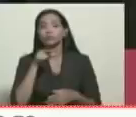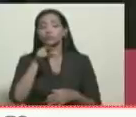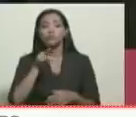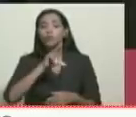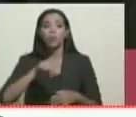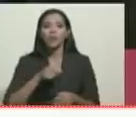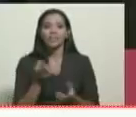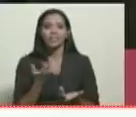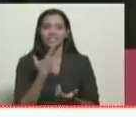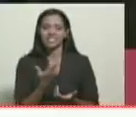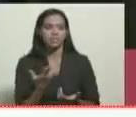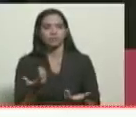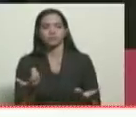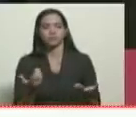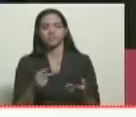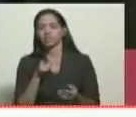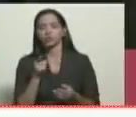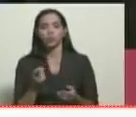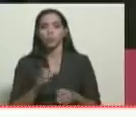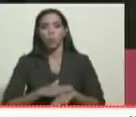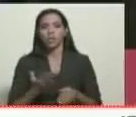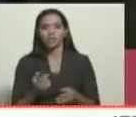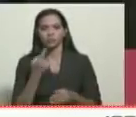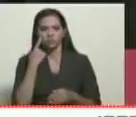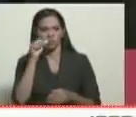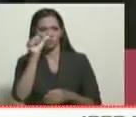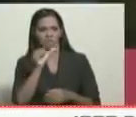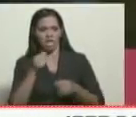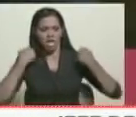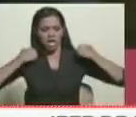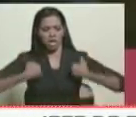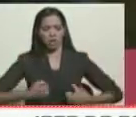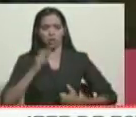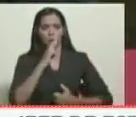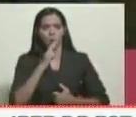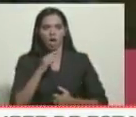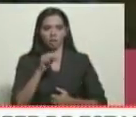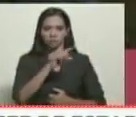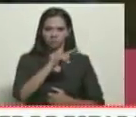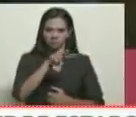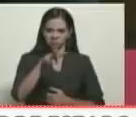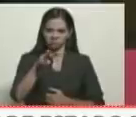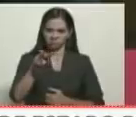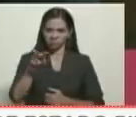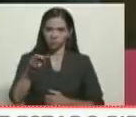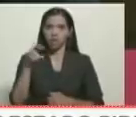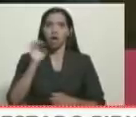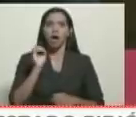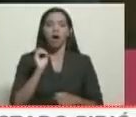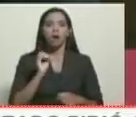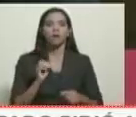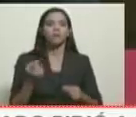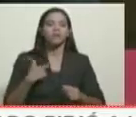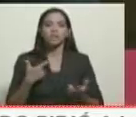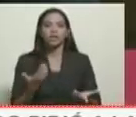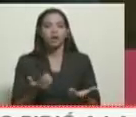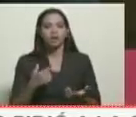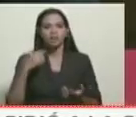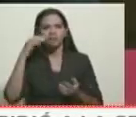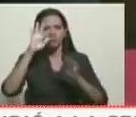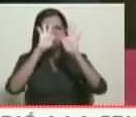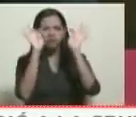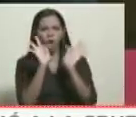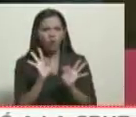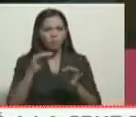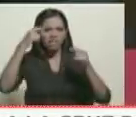o excusar que tú, porque alguien lo veas con una franela roja, o porque tenga una pinta, en este caso, de ser